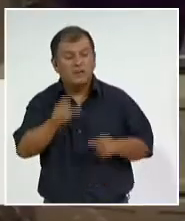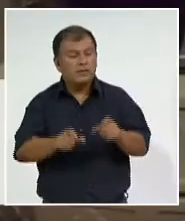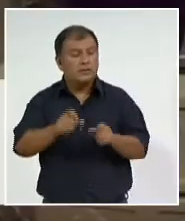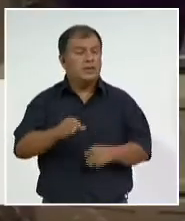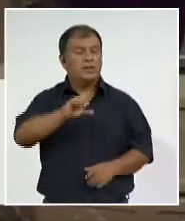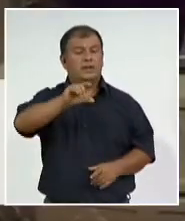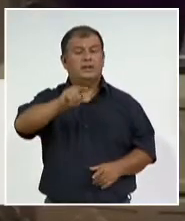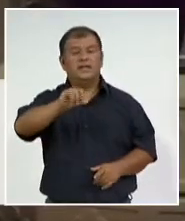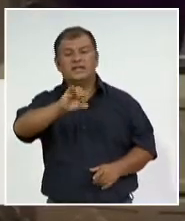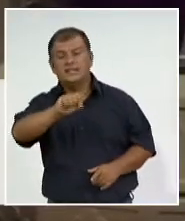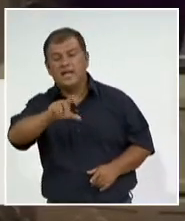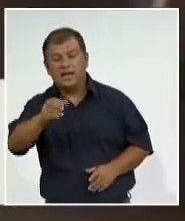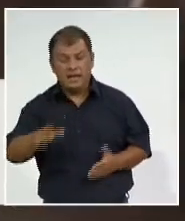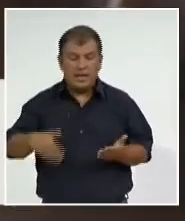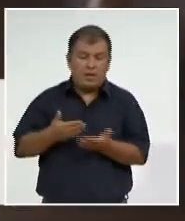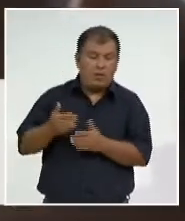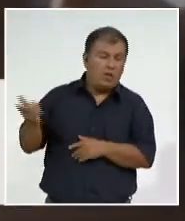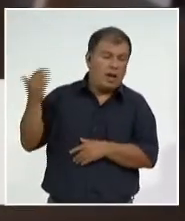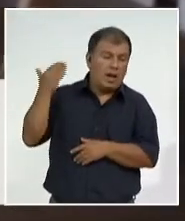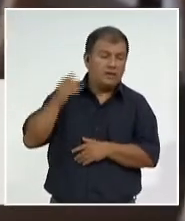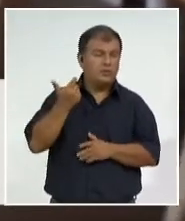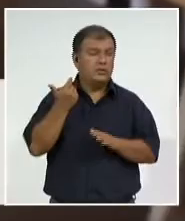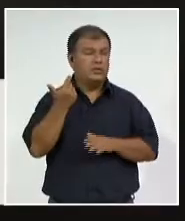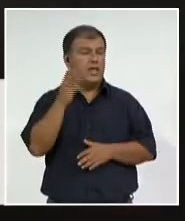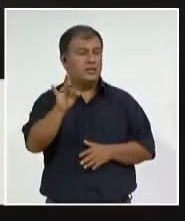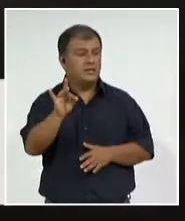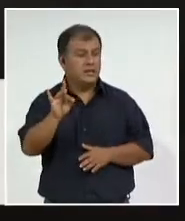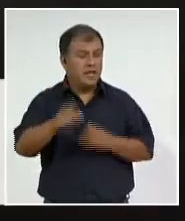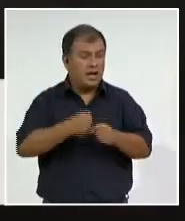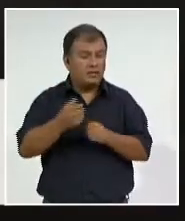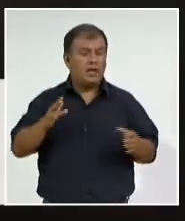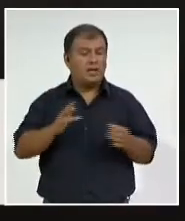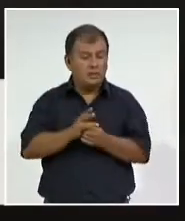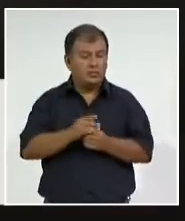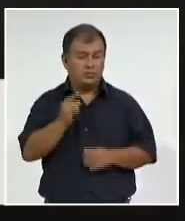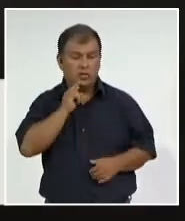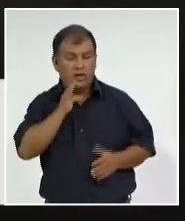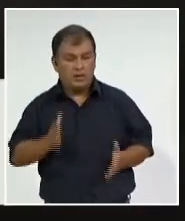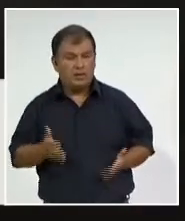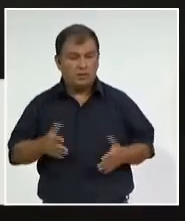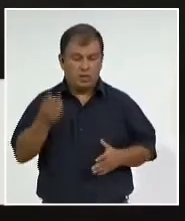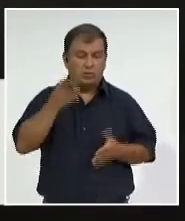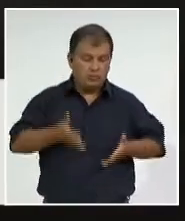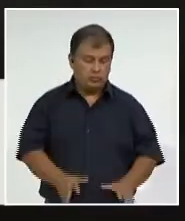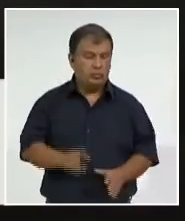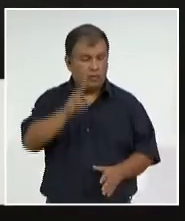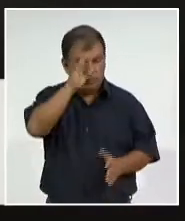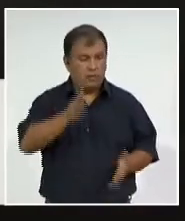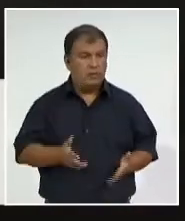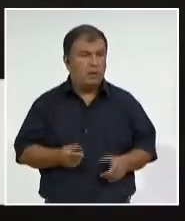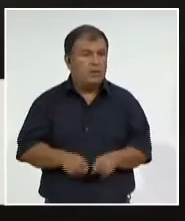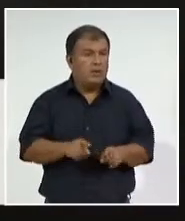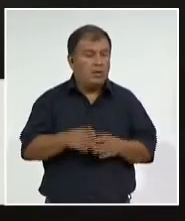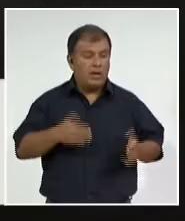collazo una mujer que llegó en busca del sueño americano hace 17 años se casó con un ciudadano estadounidense tuvo dos hijos pero hoy recibió